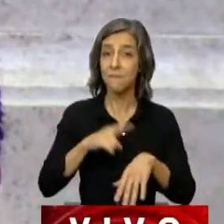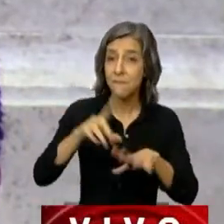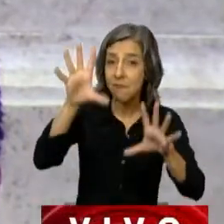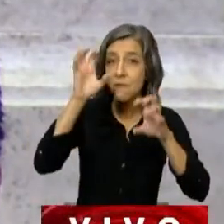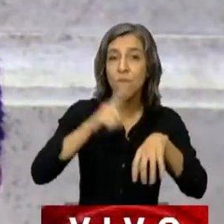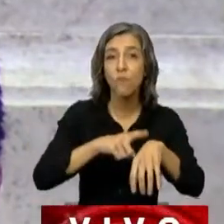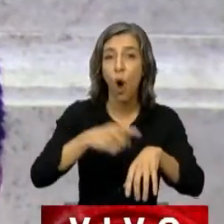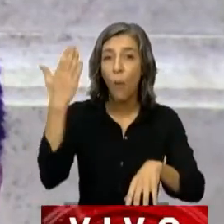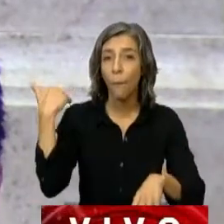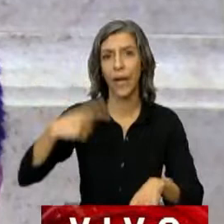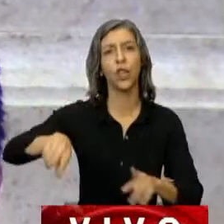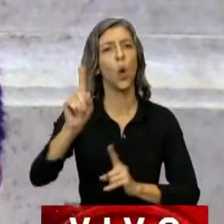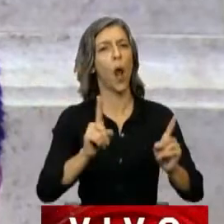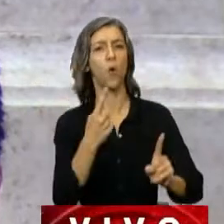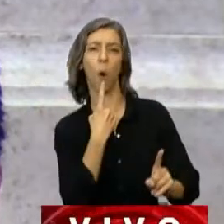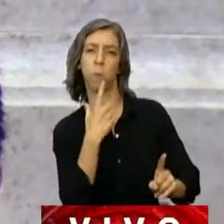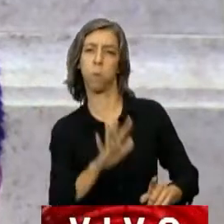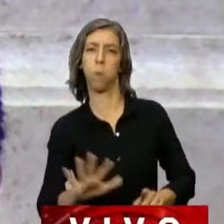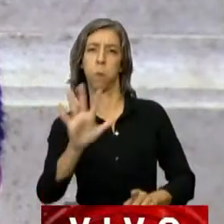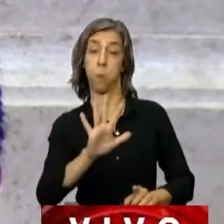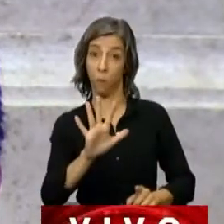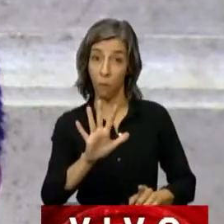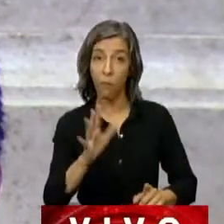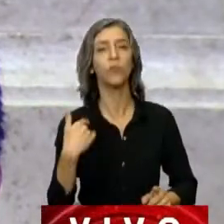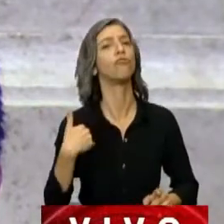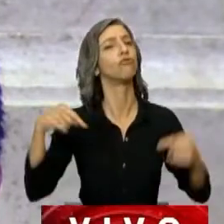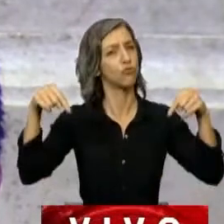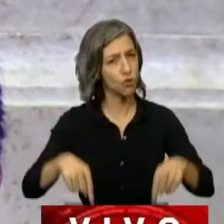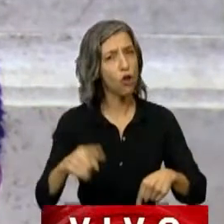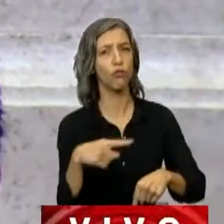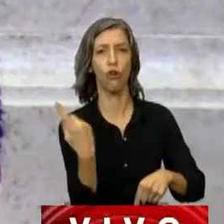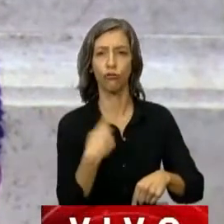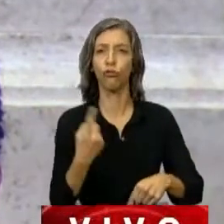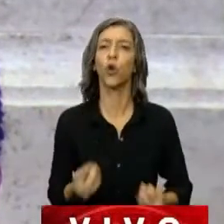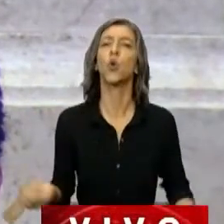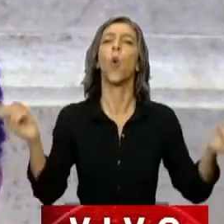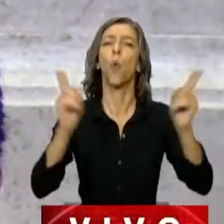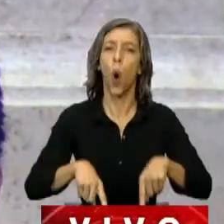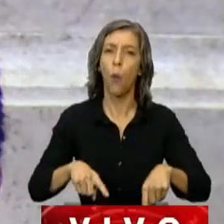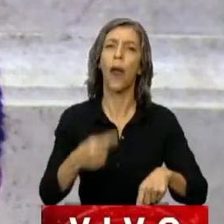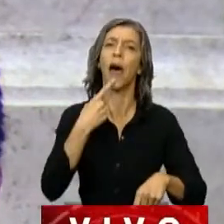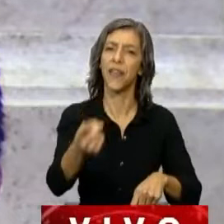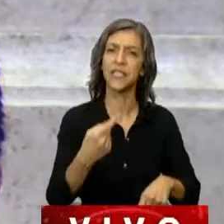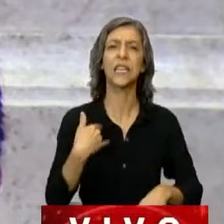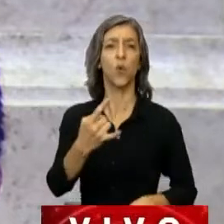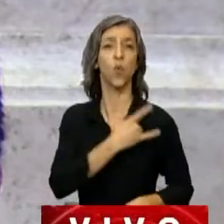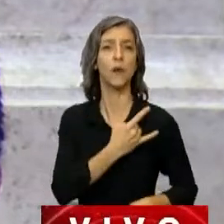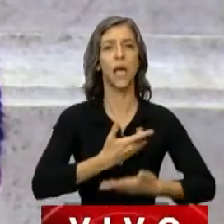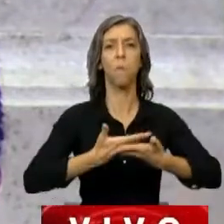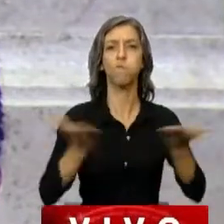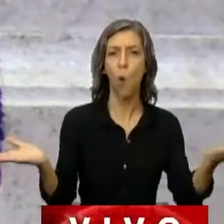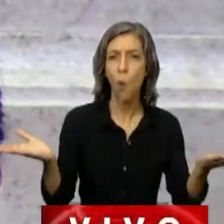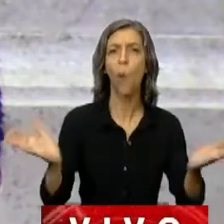juicio, por lo cual hoy de nuevo tenemos que volver a reafirmar los principios de la universidad pública, la universidad